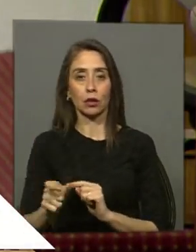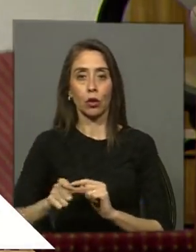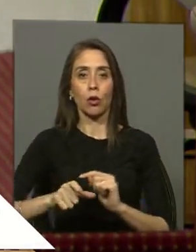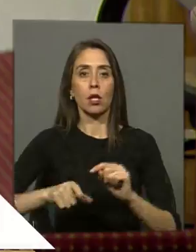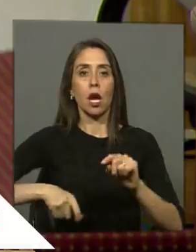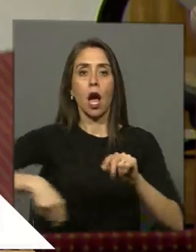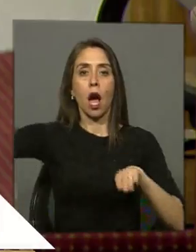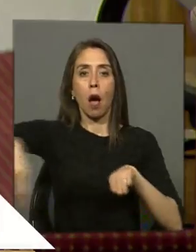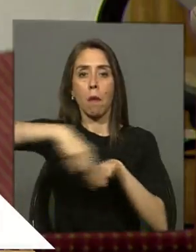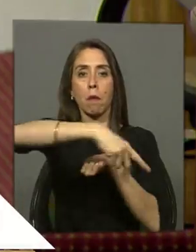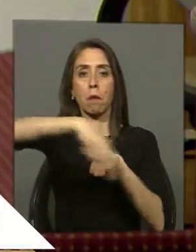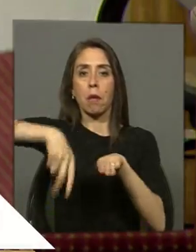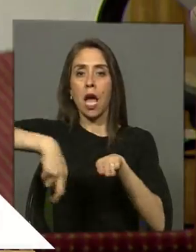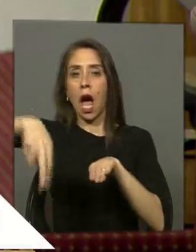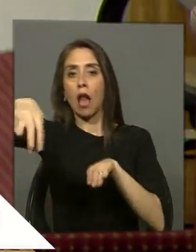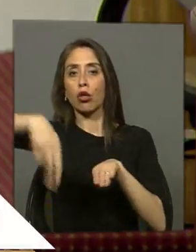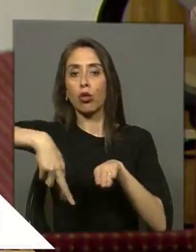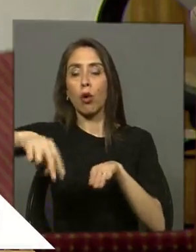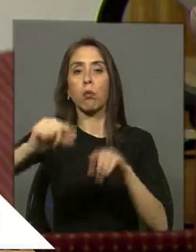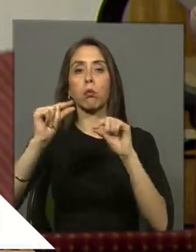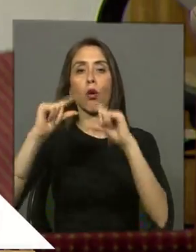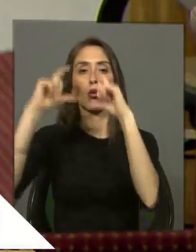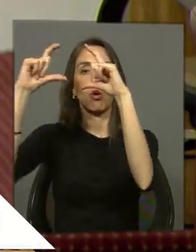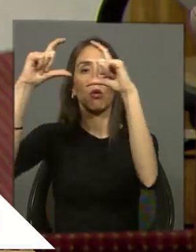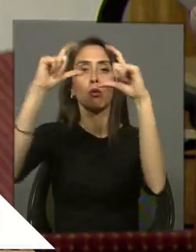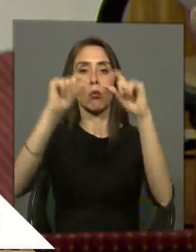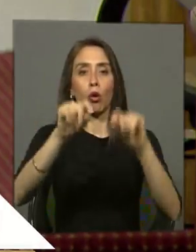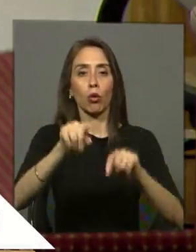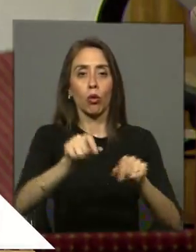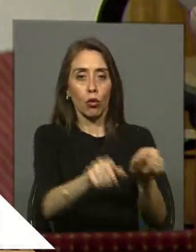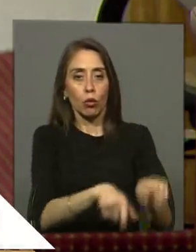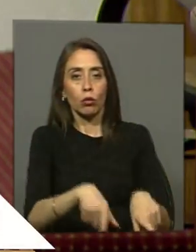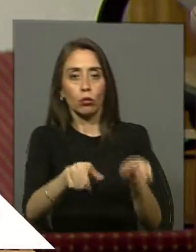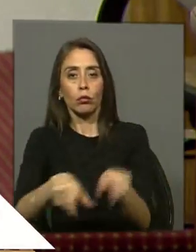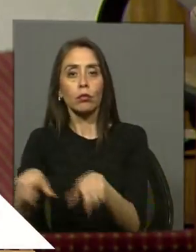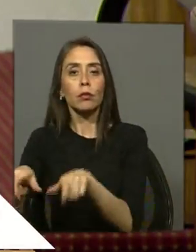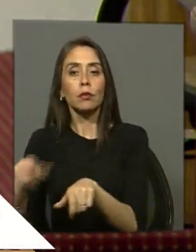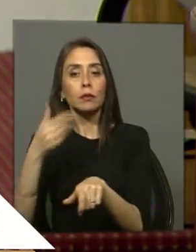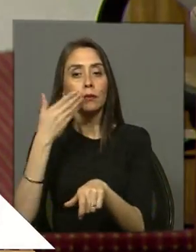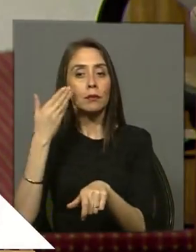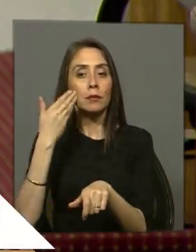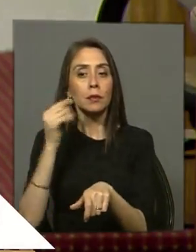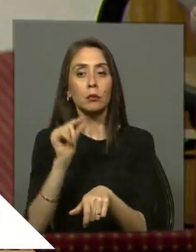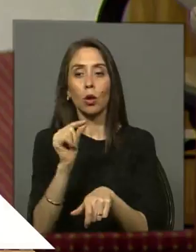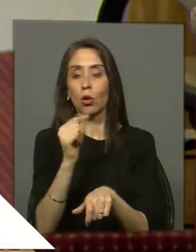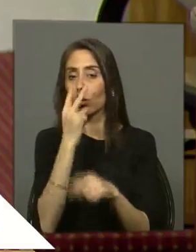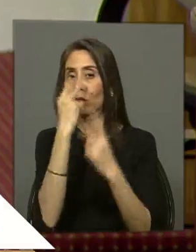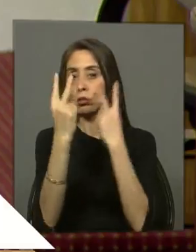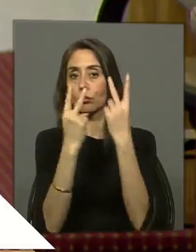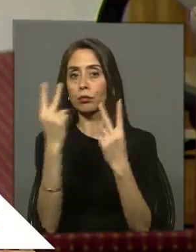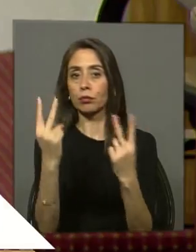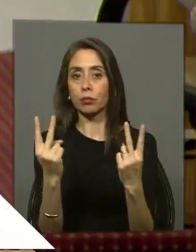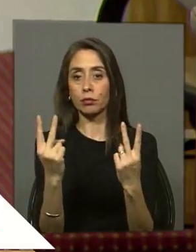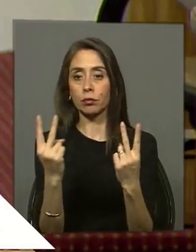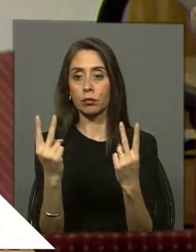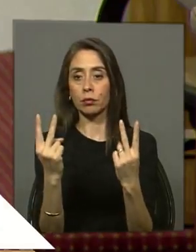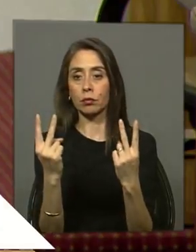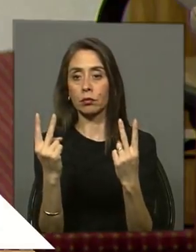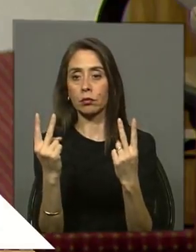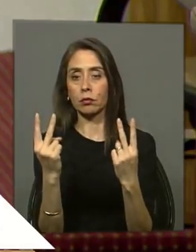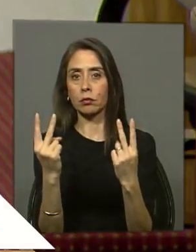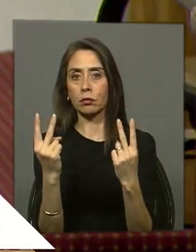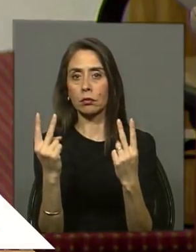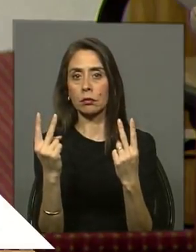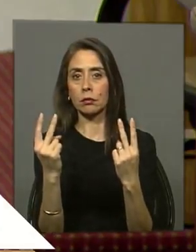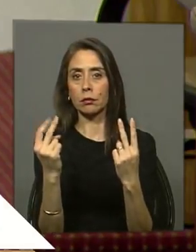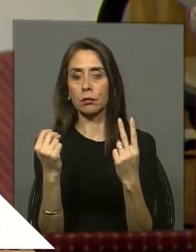por la escasa señalética y la situación de poca visibilidad que existe en todo este